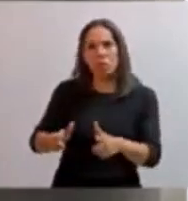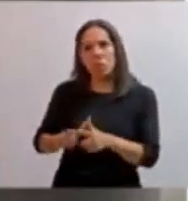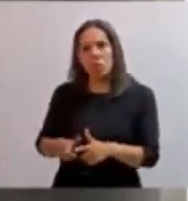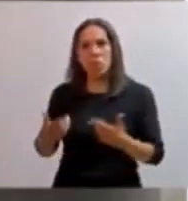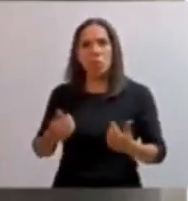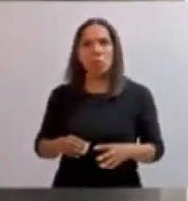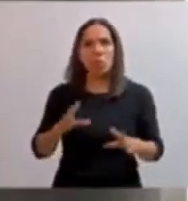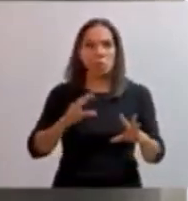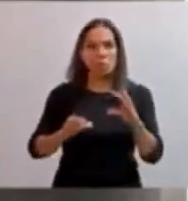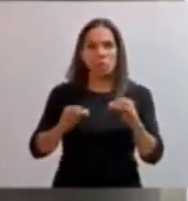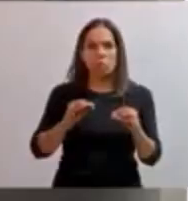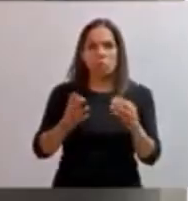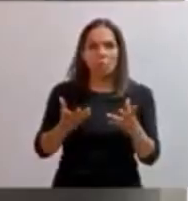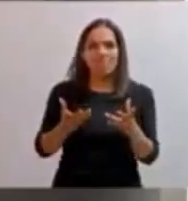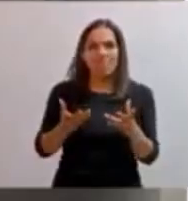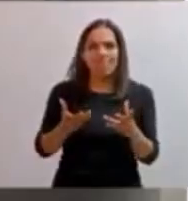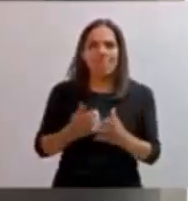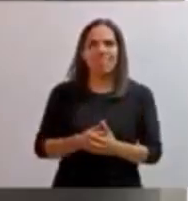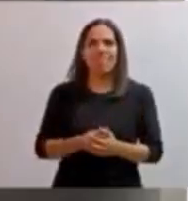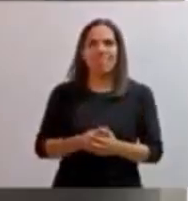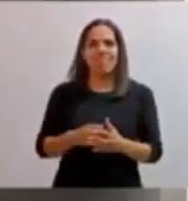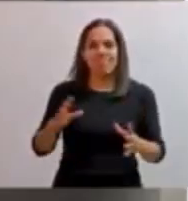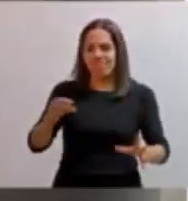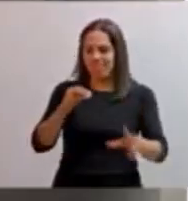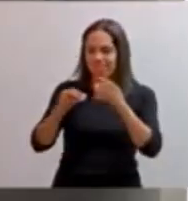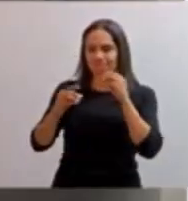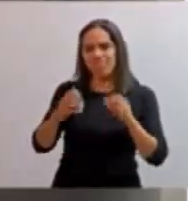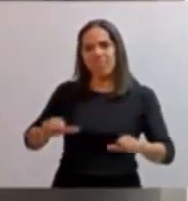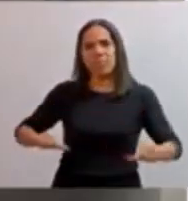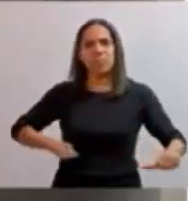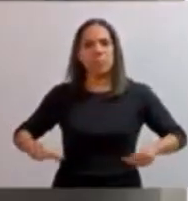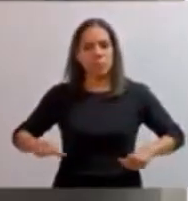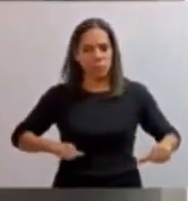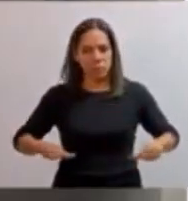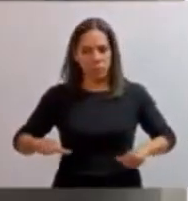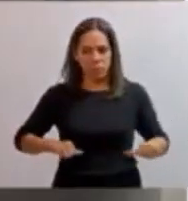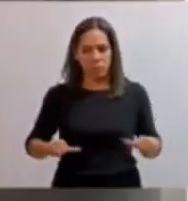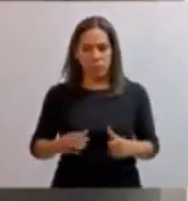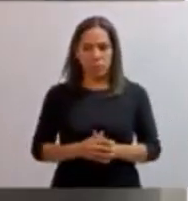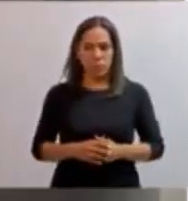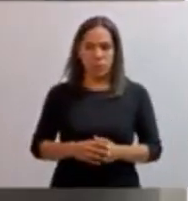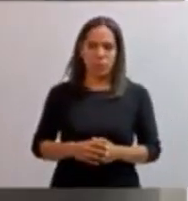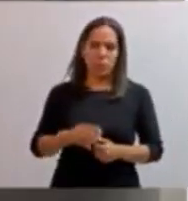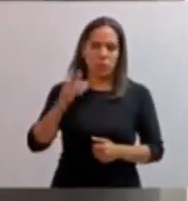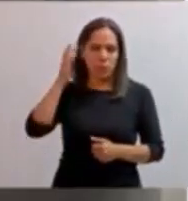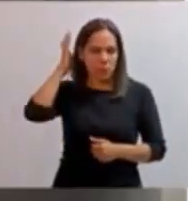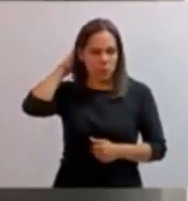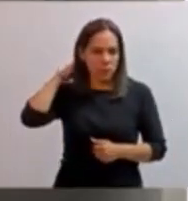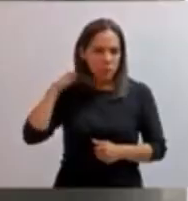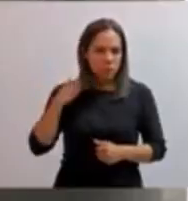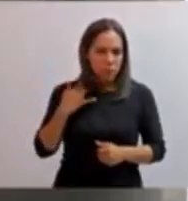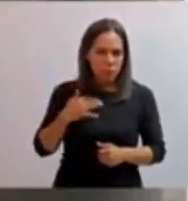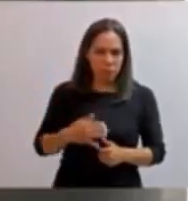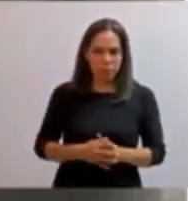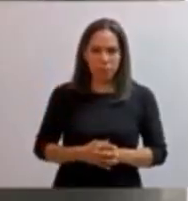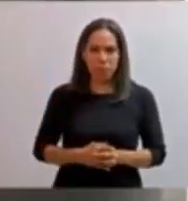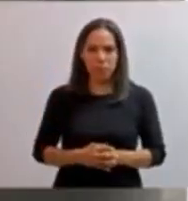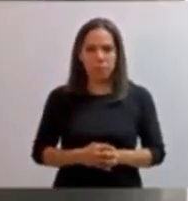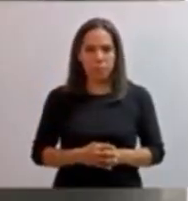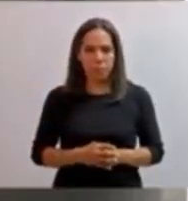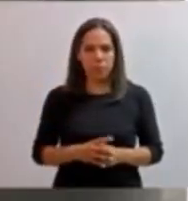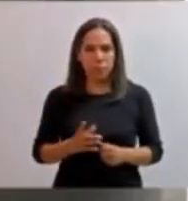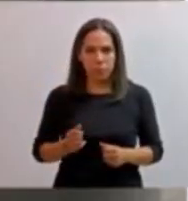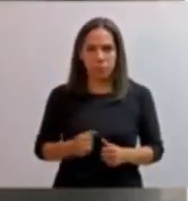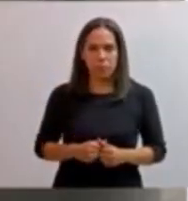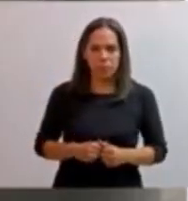y ellos están al frente pues del diseño de las actividades pedagógicas, pero también de las otras actividades que implica el